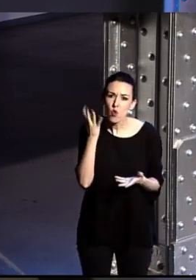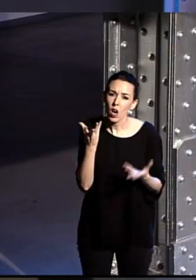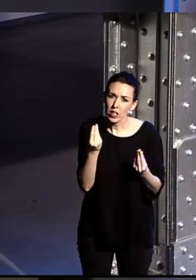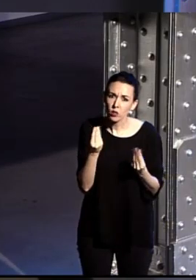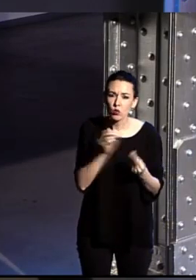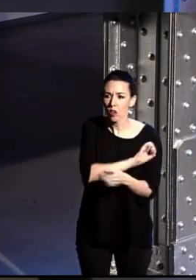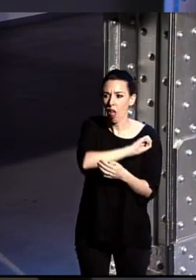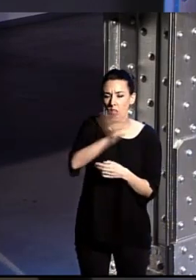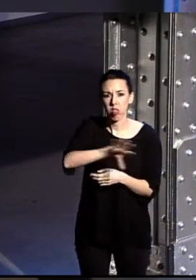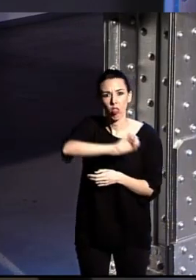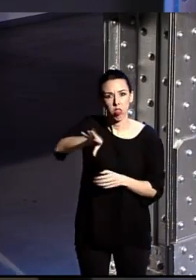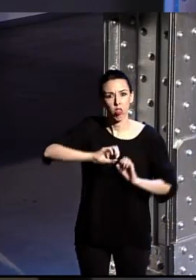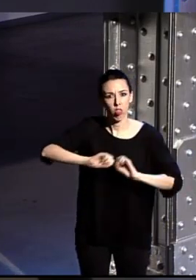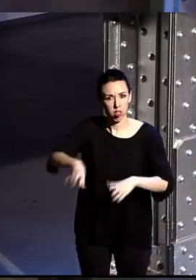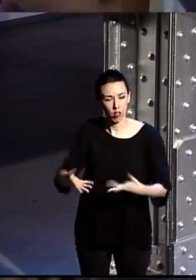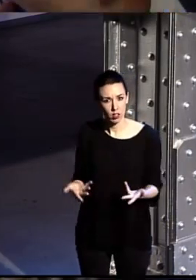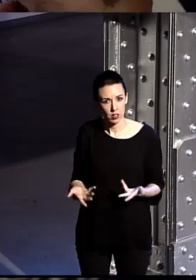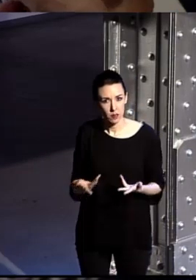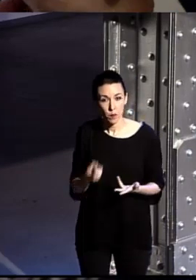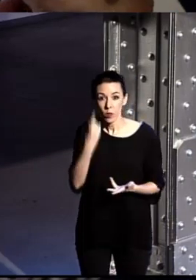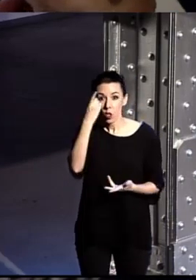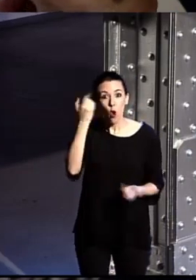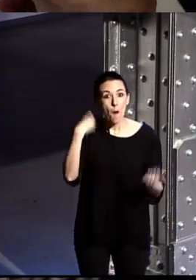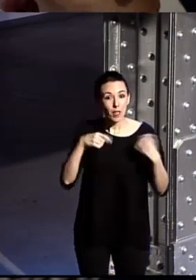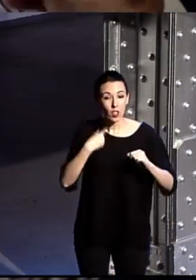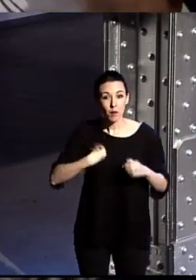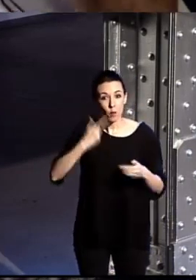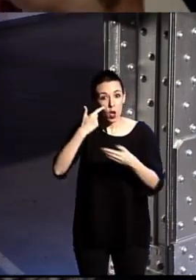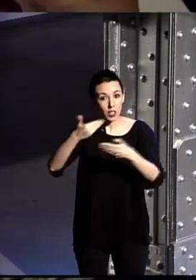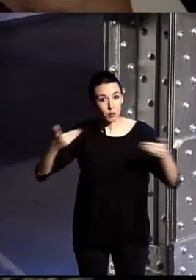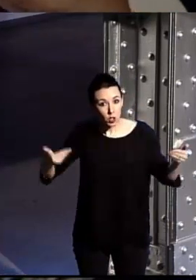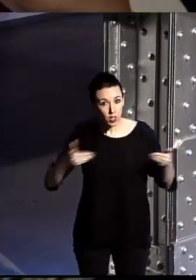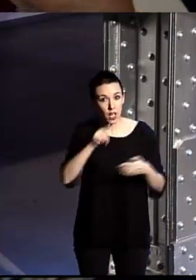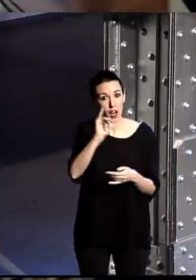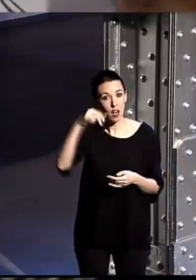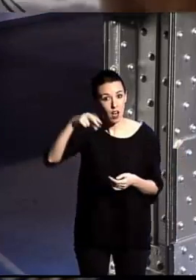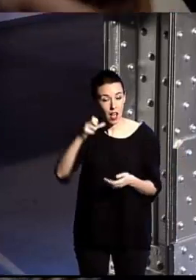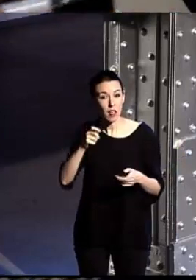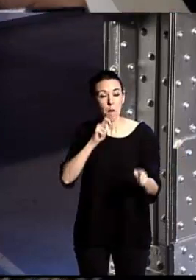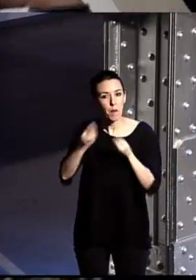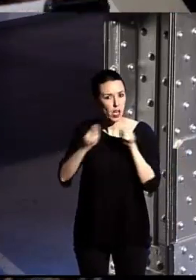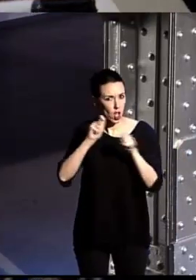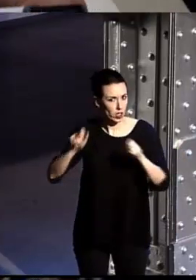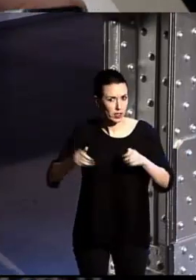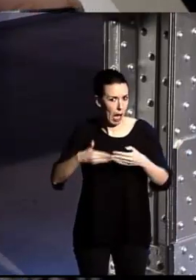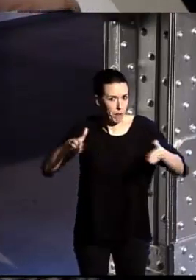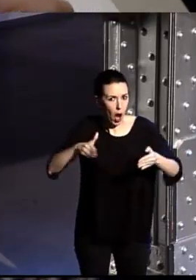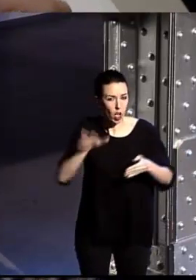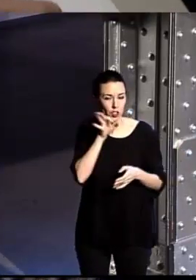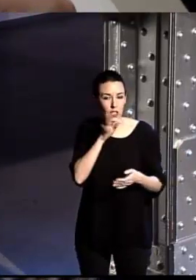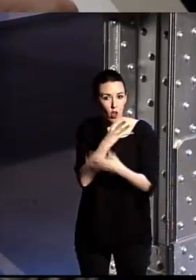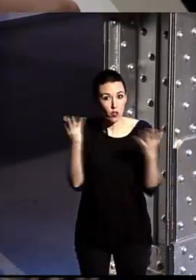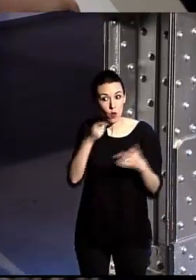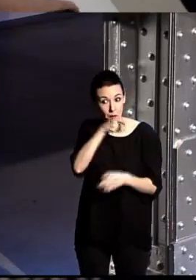esos sanatorios. Que, por cierto, uno de los personajes que contamos en la exposición, Nelly Bly, una periodista también pionera del siglo XIX,